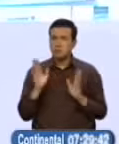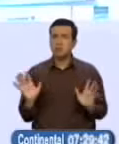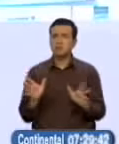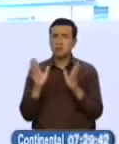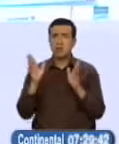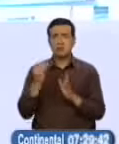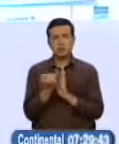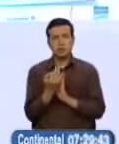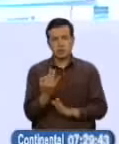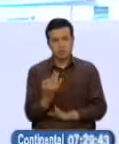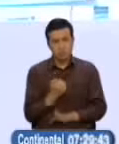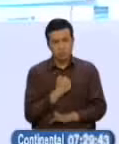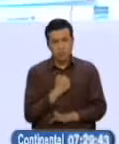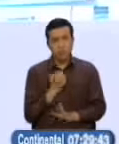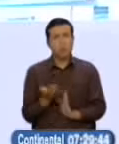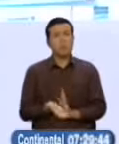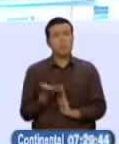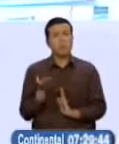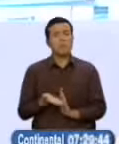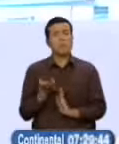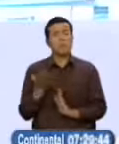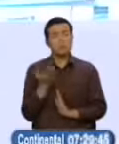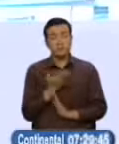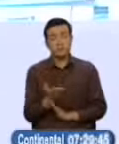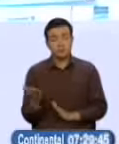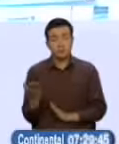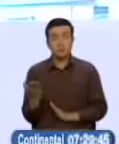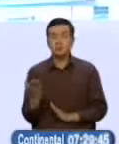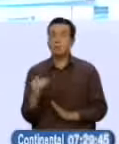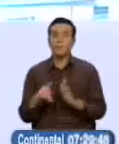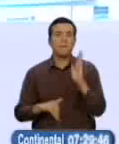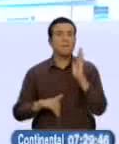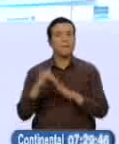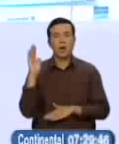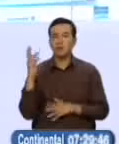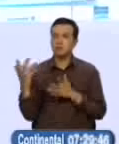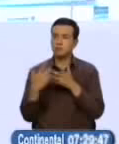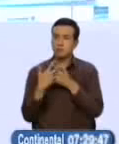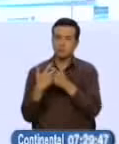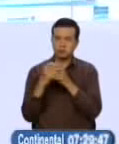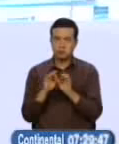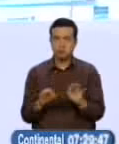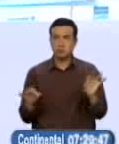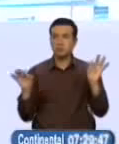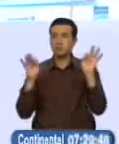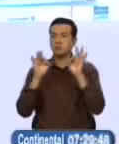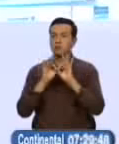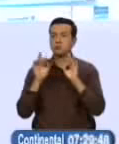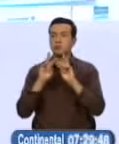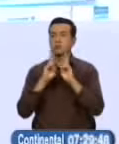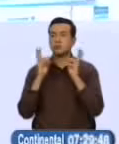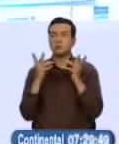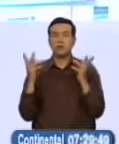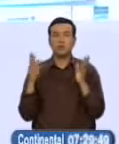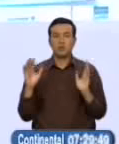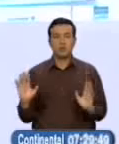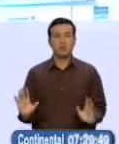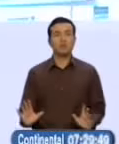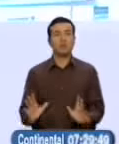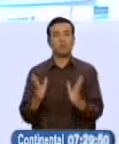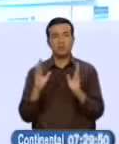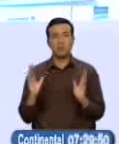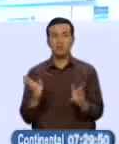nuestras identidades nacionales. Y en ese sentido también se despliega un articulado importante sobre el fomento y